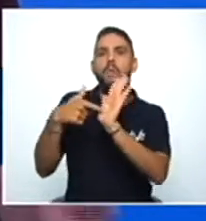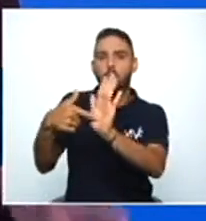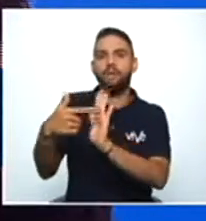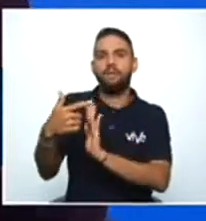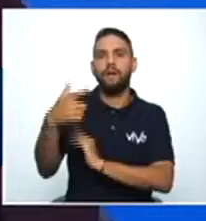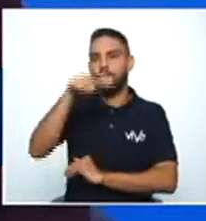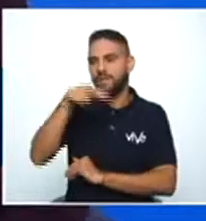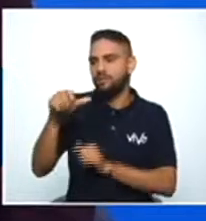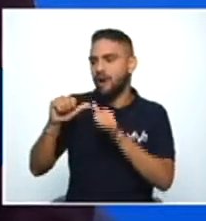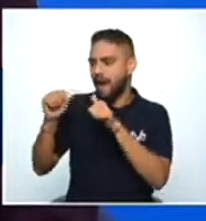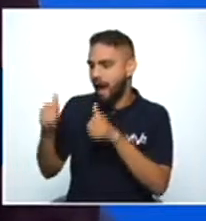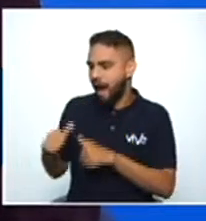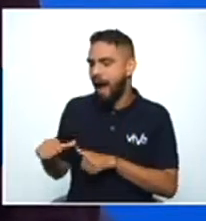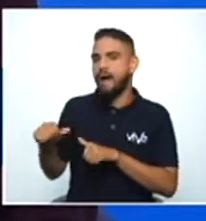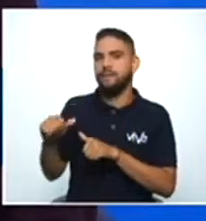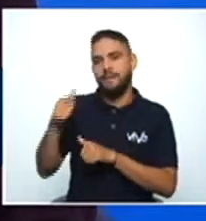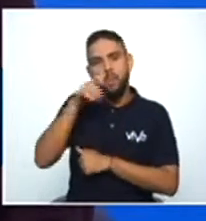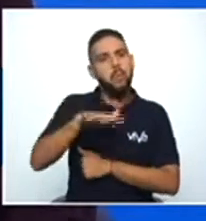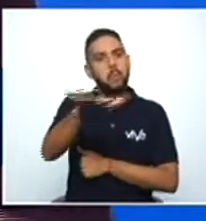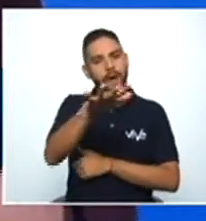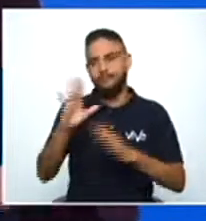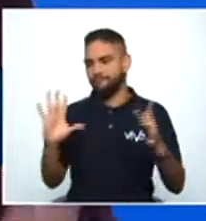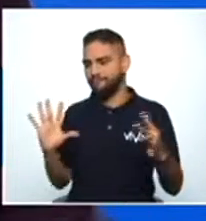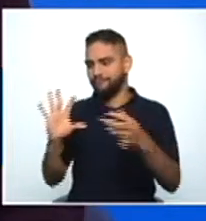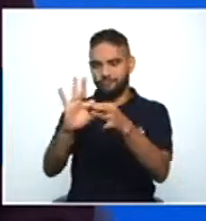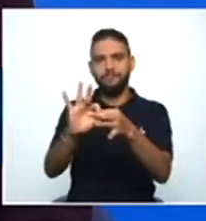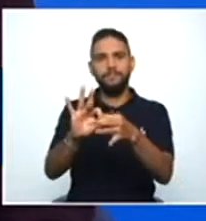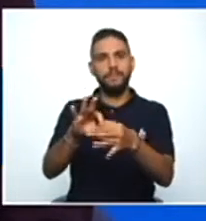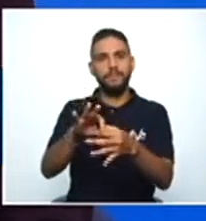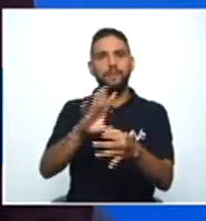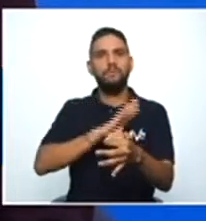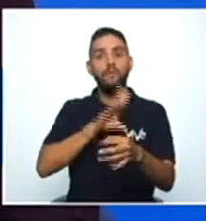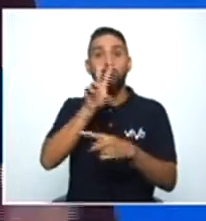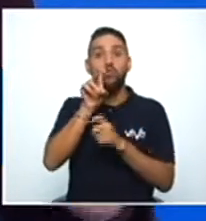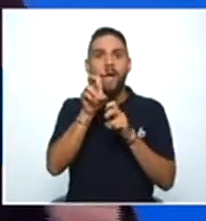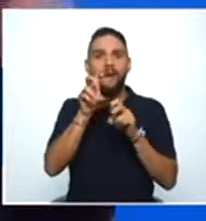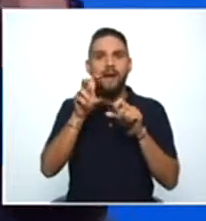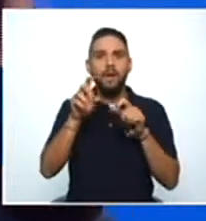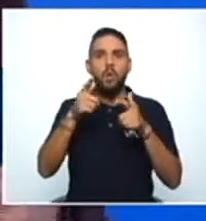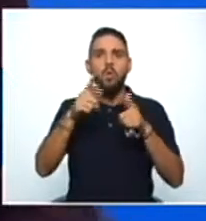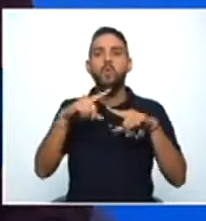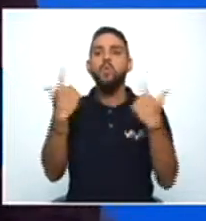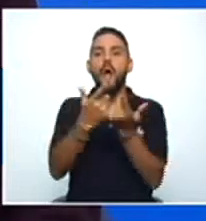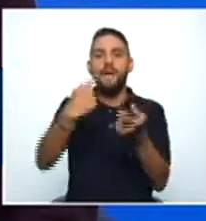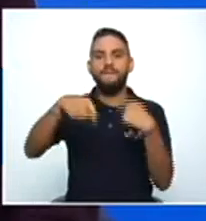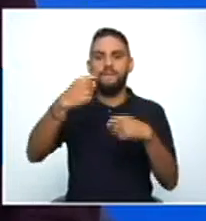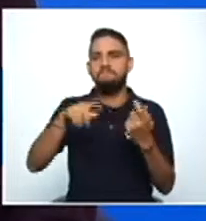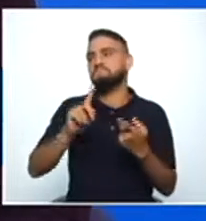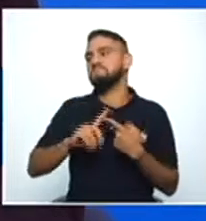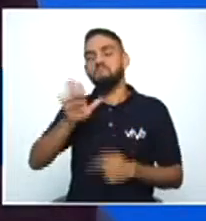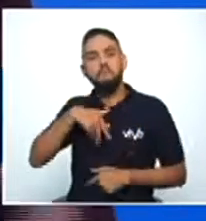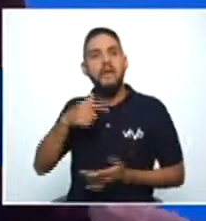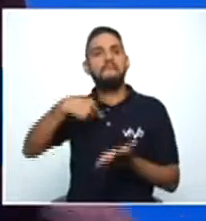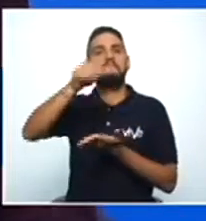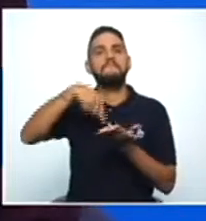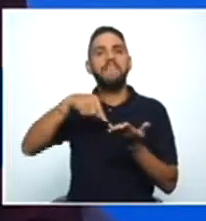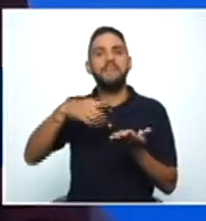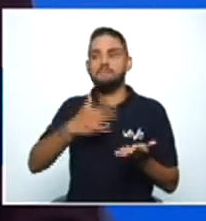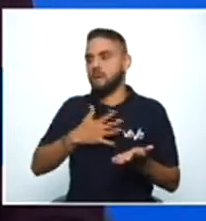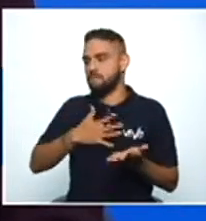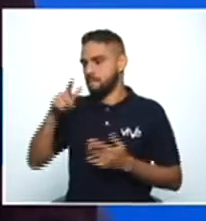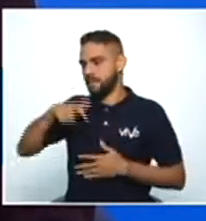el artista y nuestro polo venezolano queremos dentro de esta disco tiende a hacer lo que sería firma autógrafo de nuestros artistas que de hecho